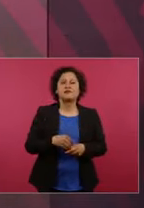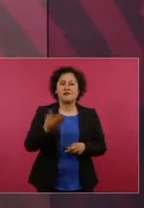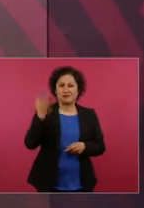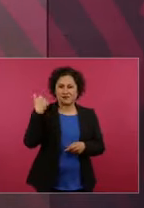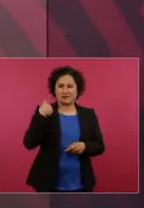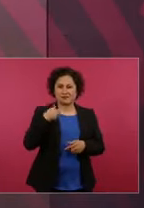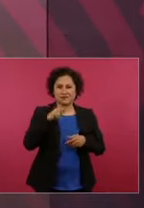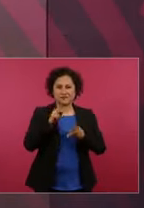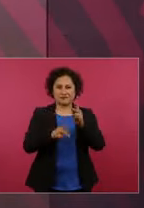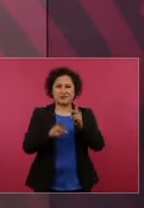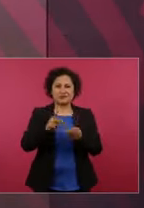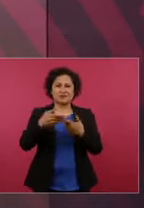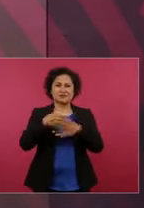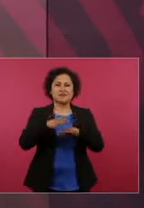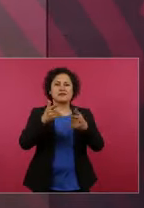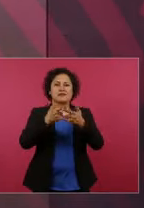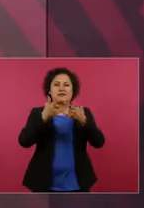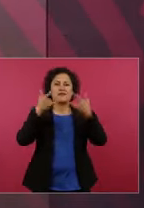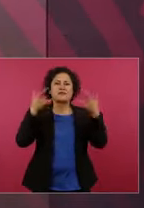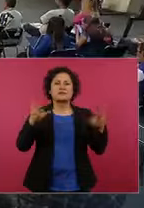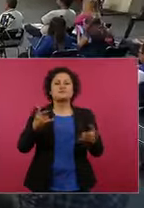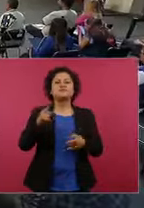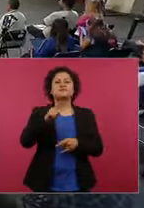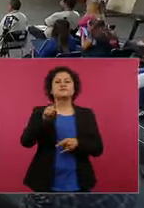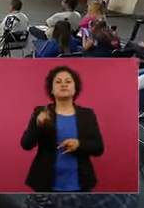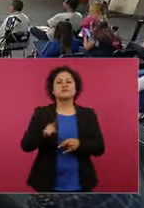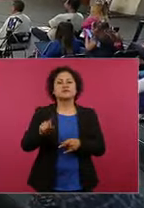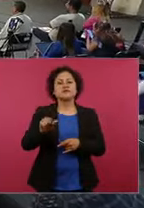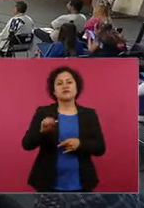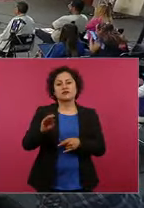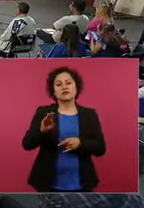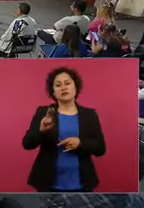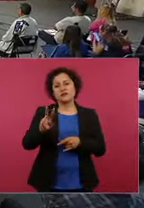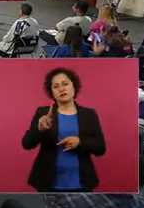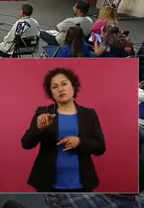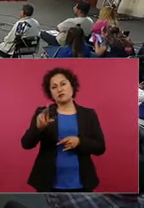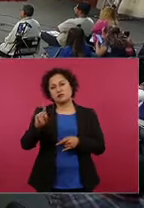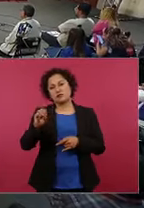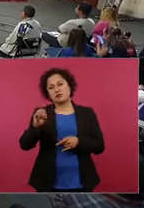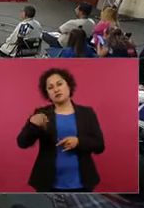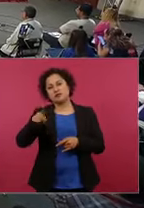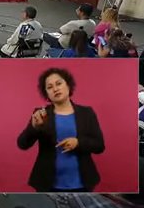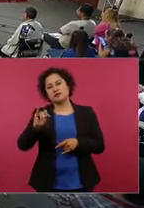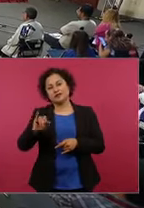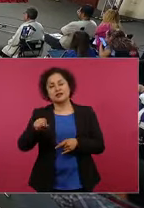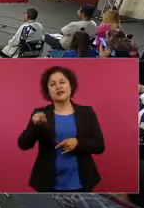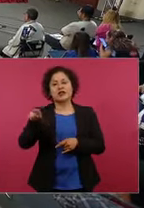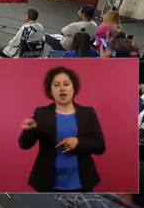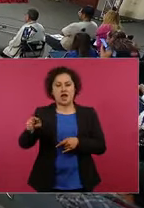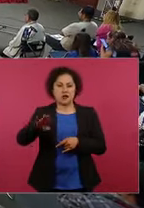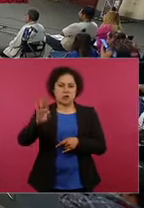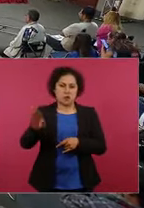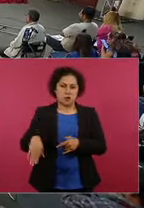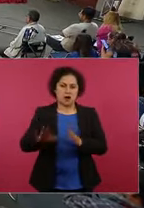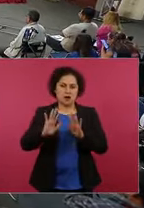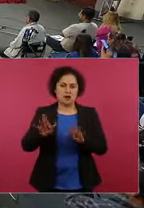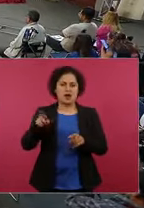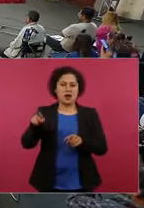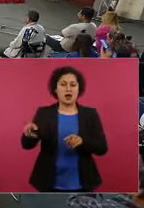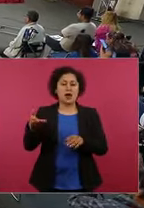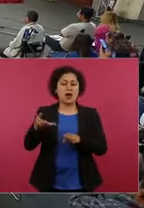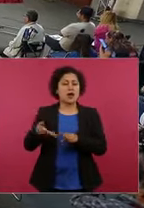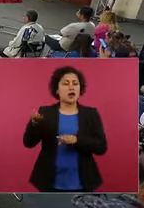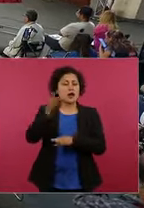finado Zabludovsky, que se portó muy bien en el último tiempo, a pesar de que estaba en Radio